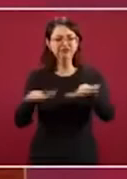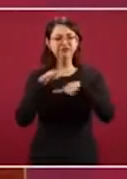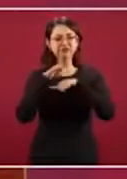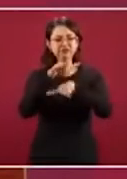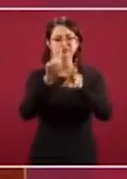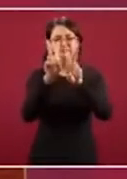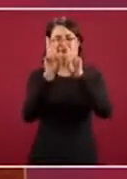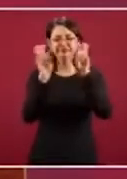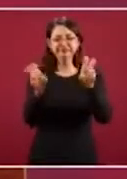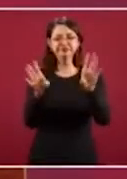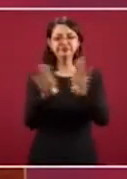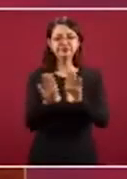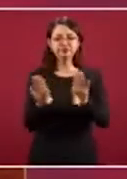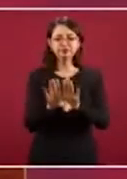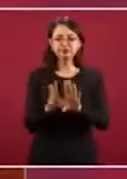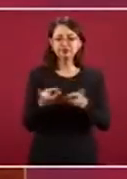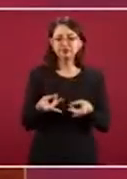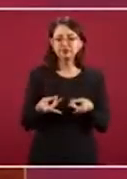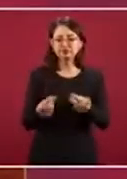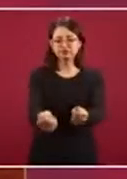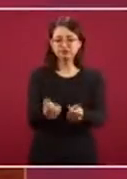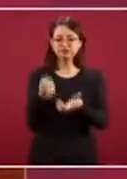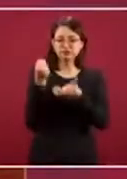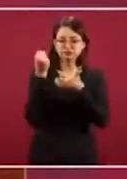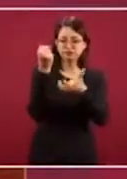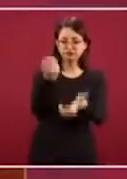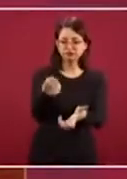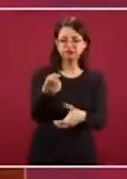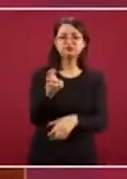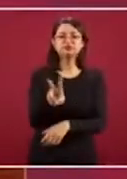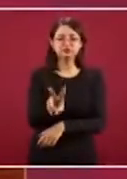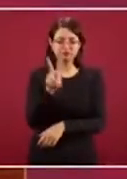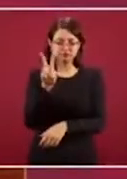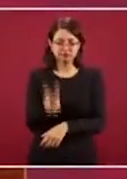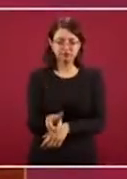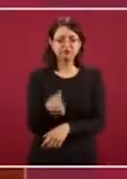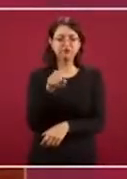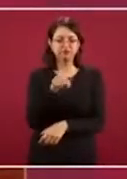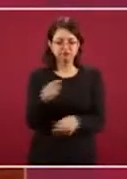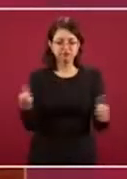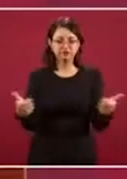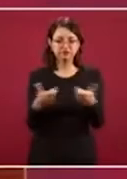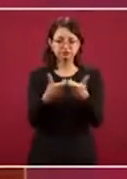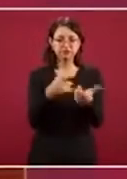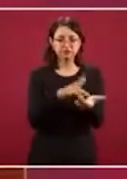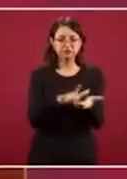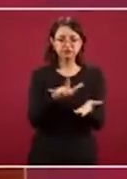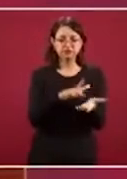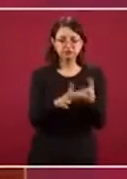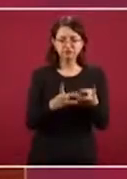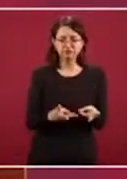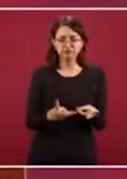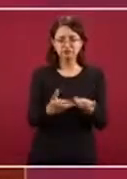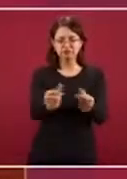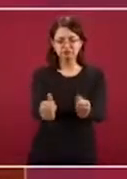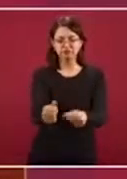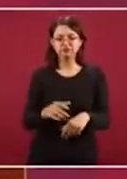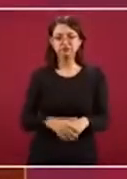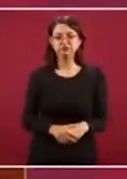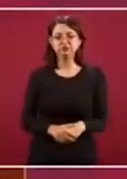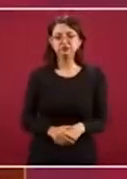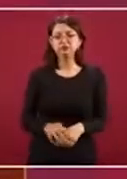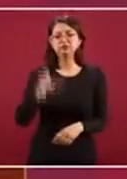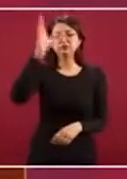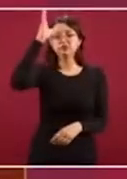de cuál fue el recurso que efectivamente se ejerció a través del fidecomiso cuando se celebró el convenio